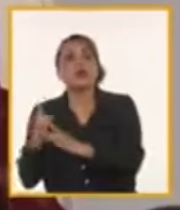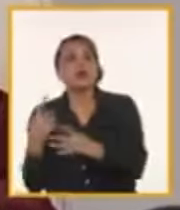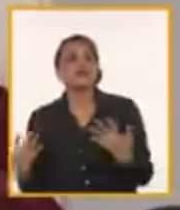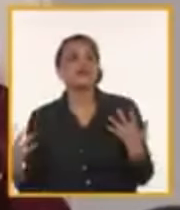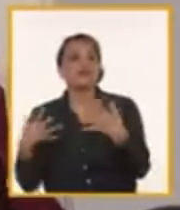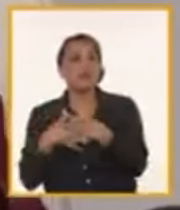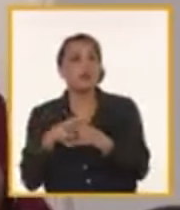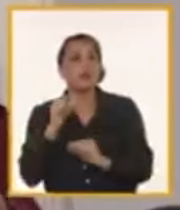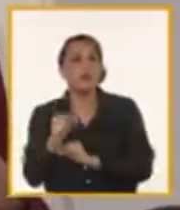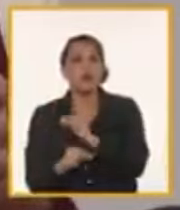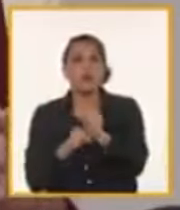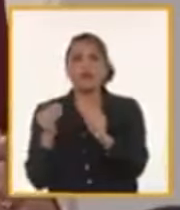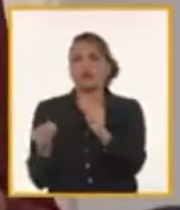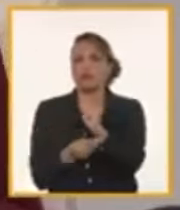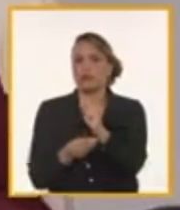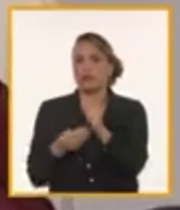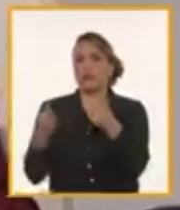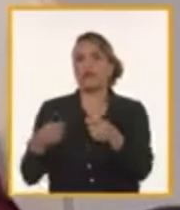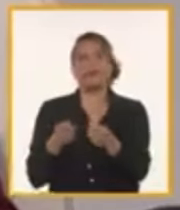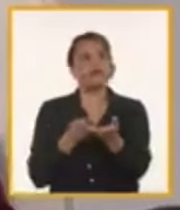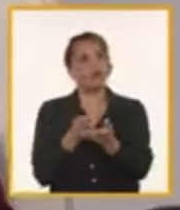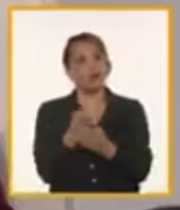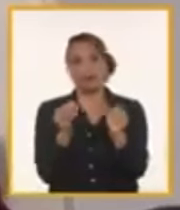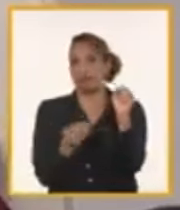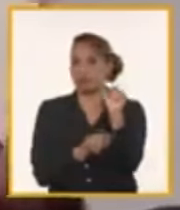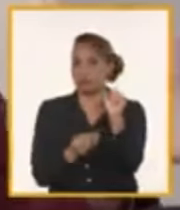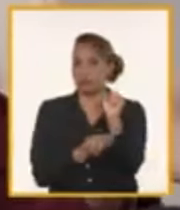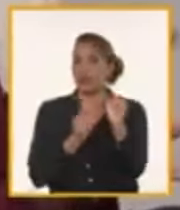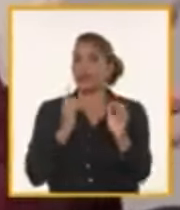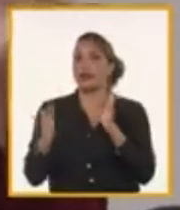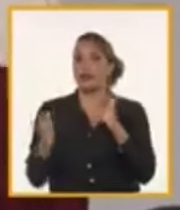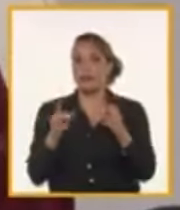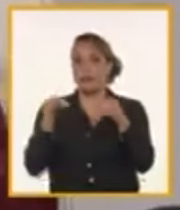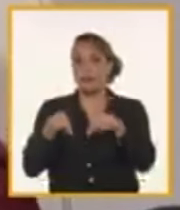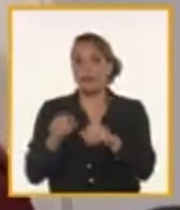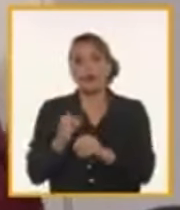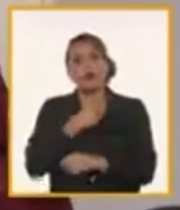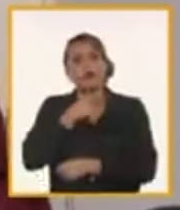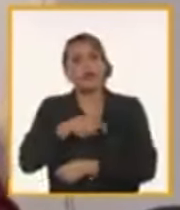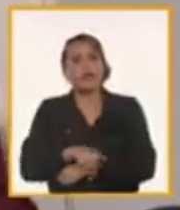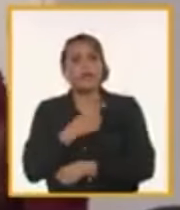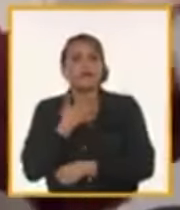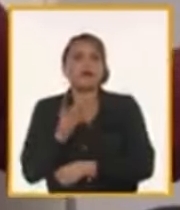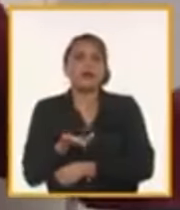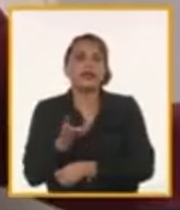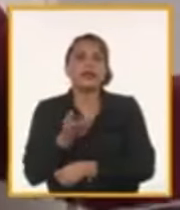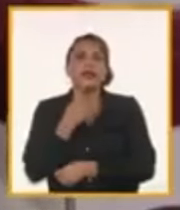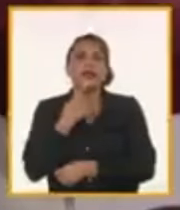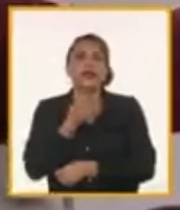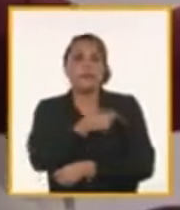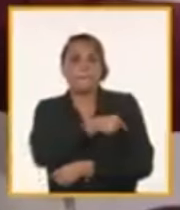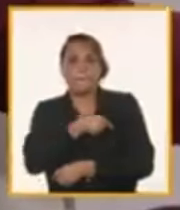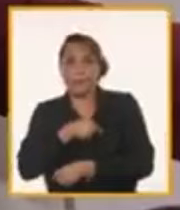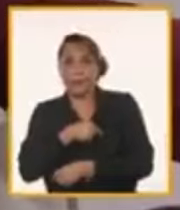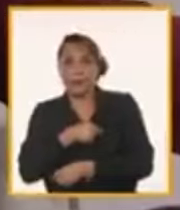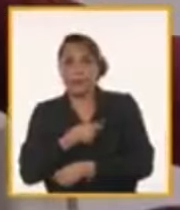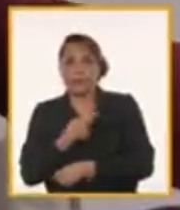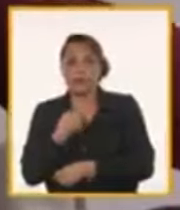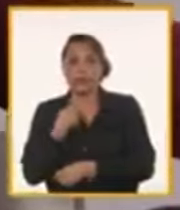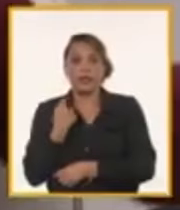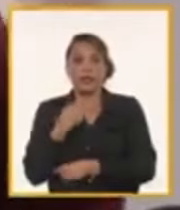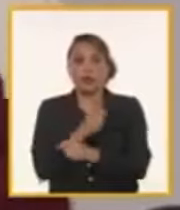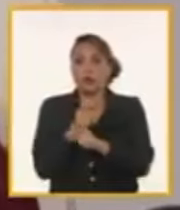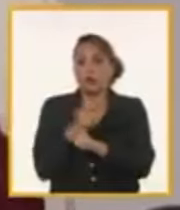que se ha ido fortaleciendo y lo tenemos que seguir fortaleciendo en esta etapa quería por ejemplo poner el ejemplo del minen recientemente el año al